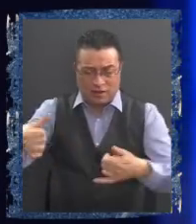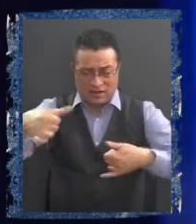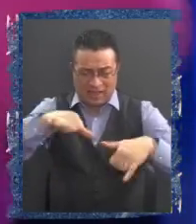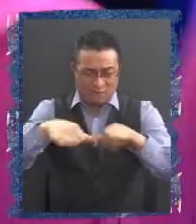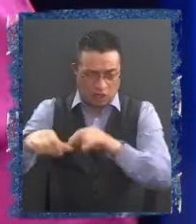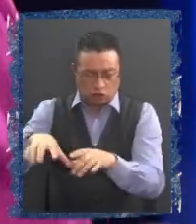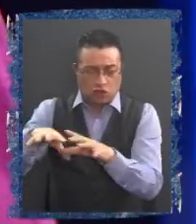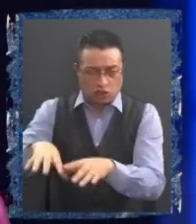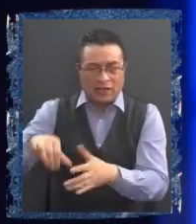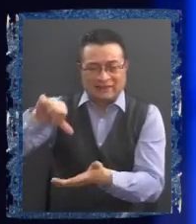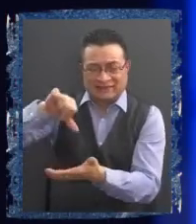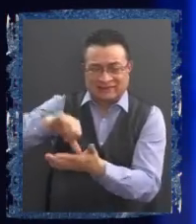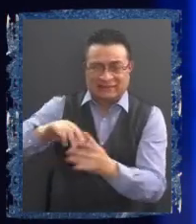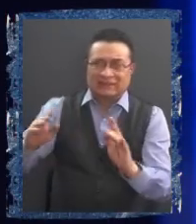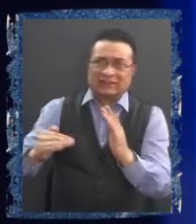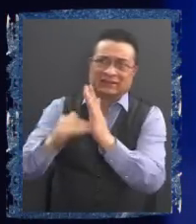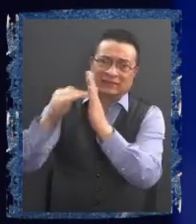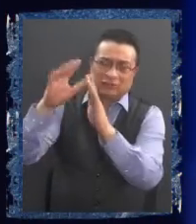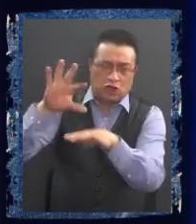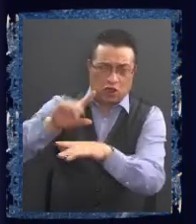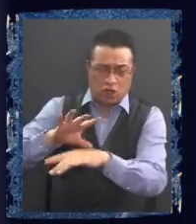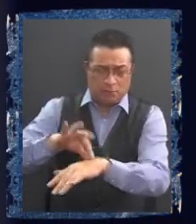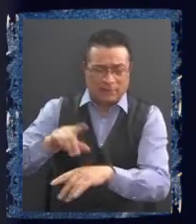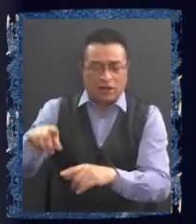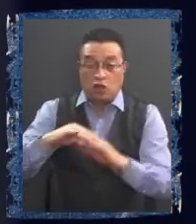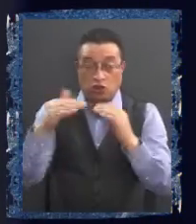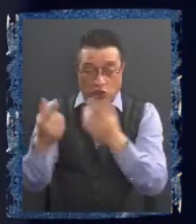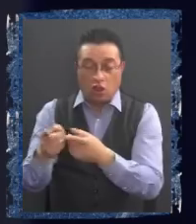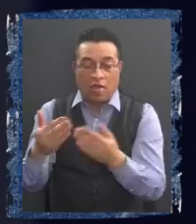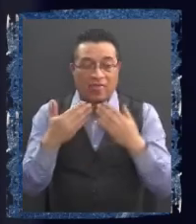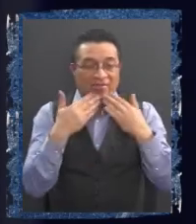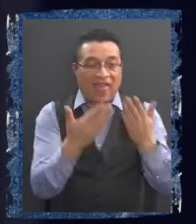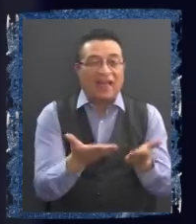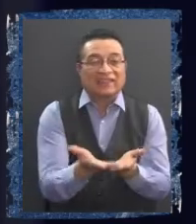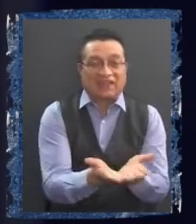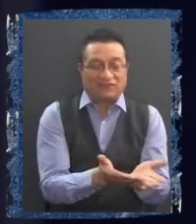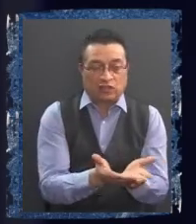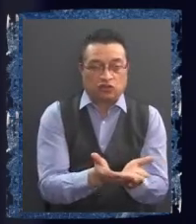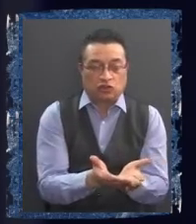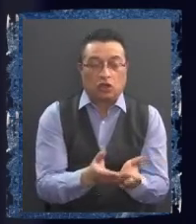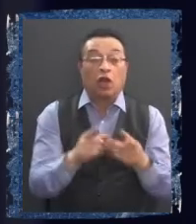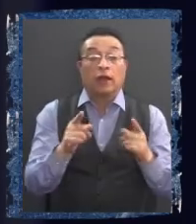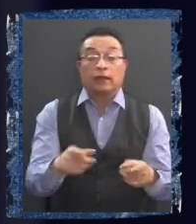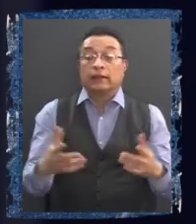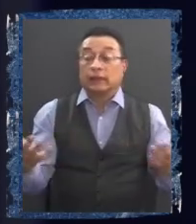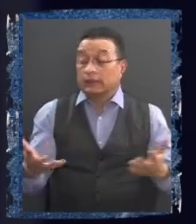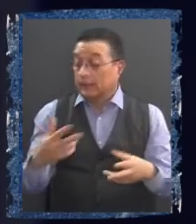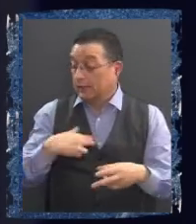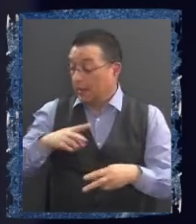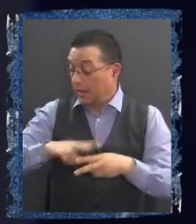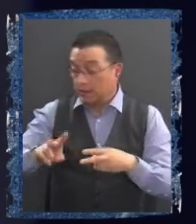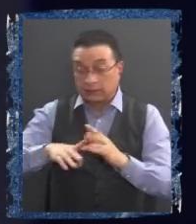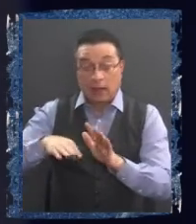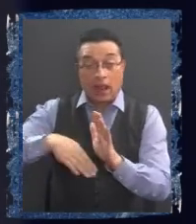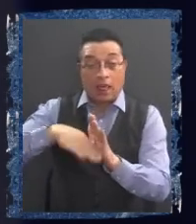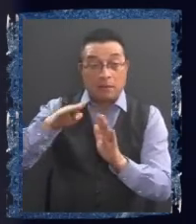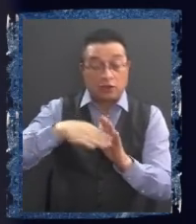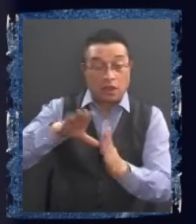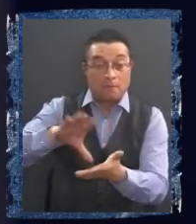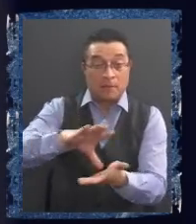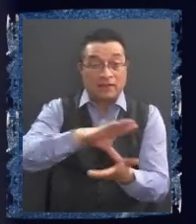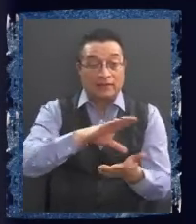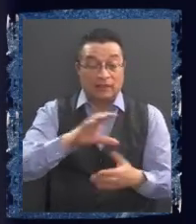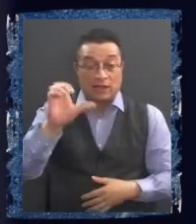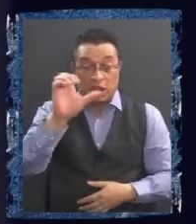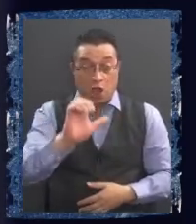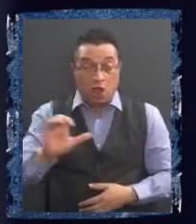laboratorios, centros médicos, esos dan servicio. Justamente lo que han hecho la mayoría de los países de Europa que tienen